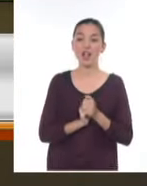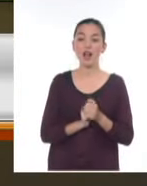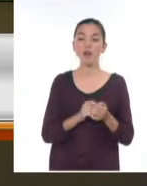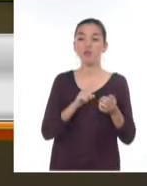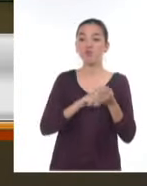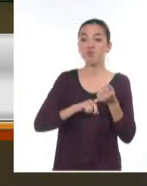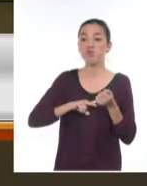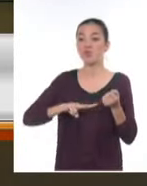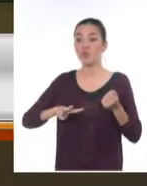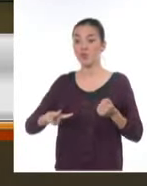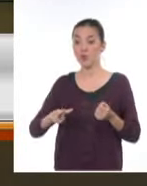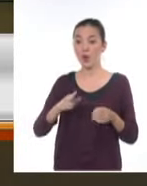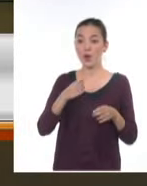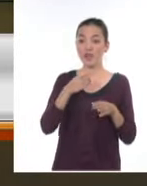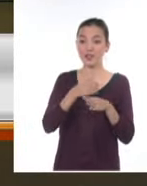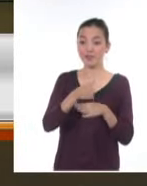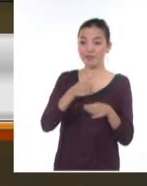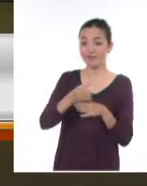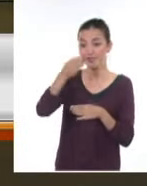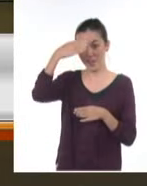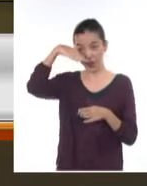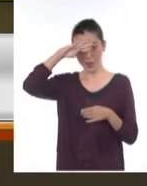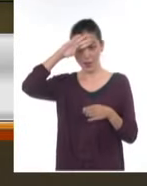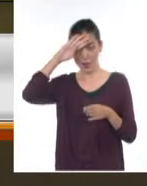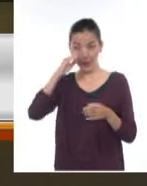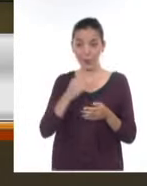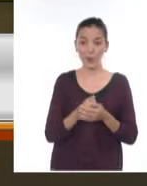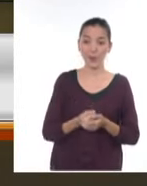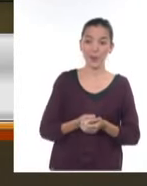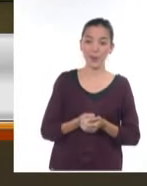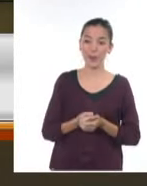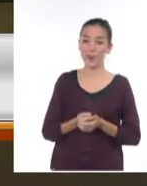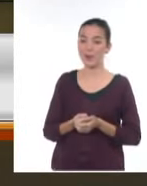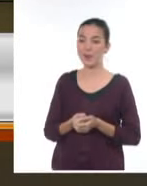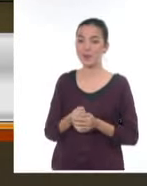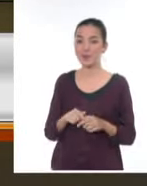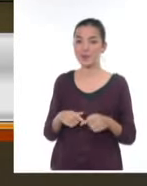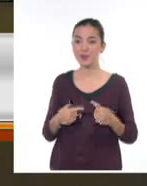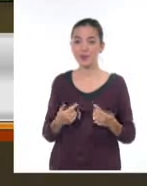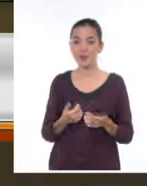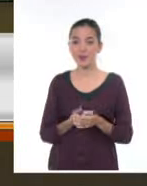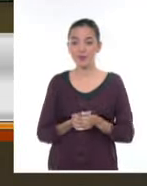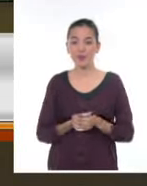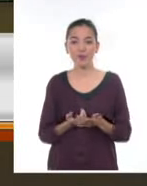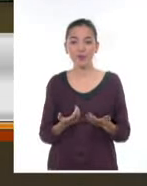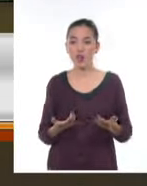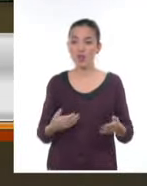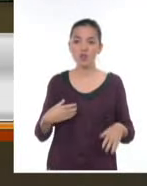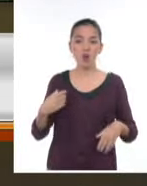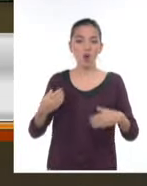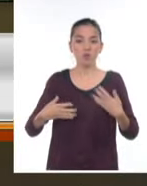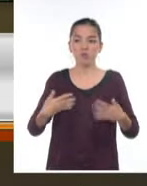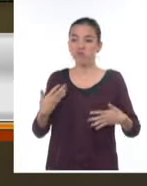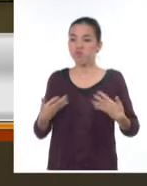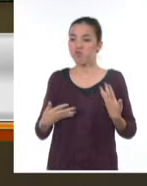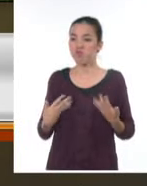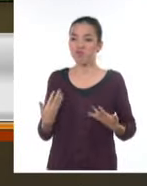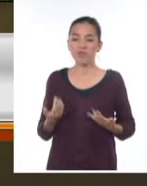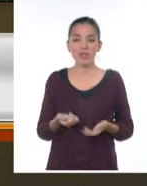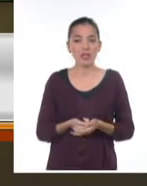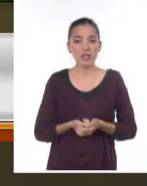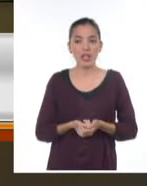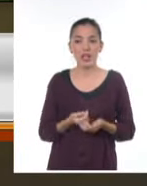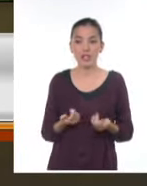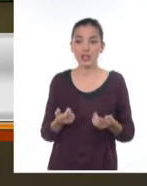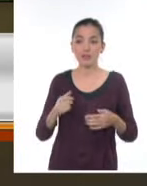y Afroamericana. El encuentro se dedicará al patrimonio inmaterial de ese continente, así como a la región